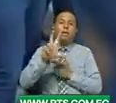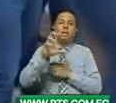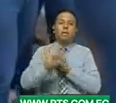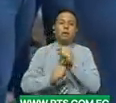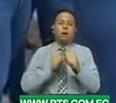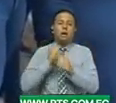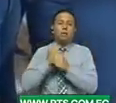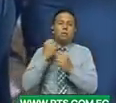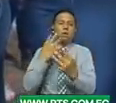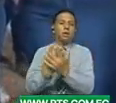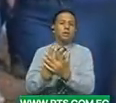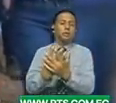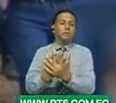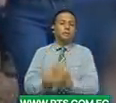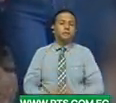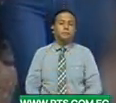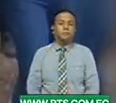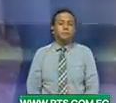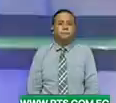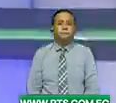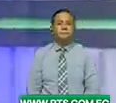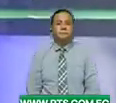Informó Ismenia Solórzano.